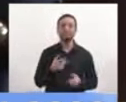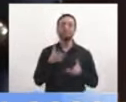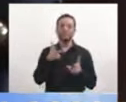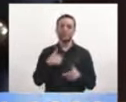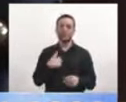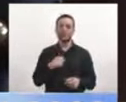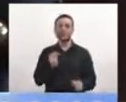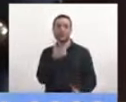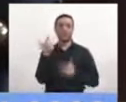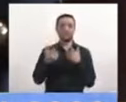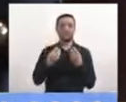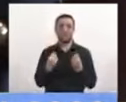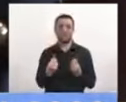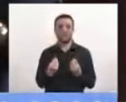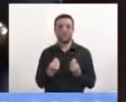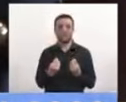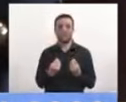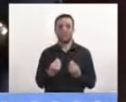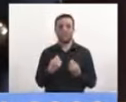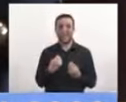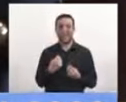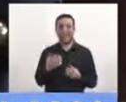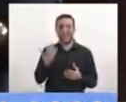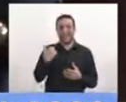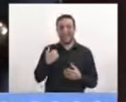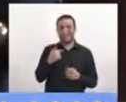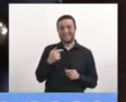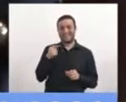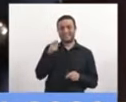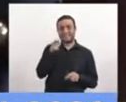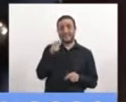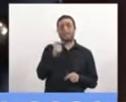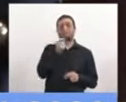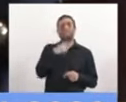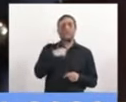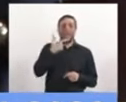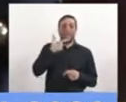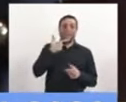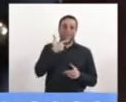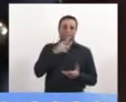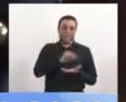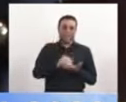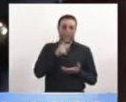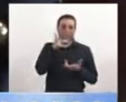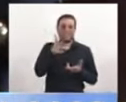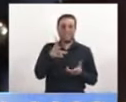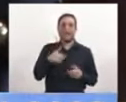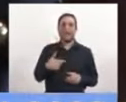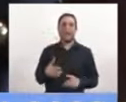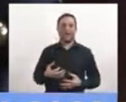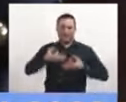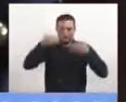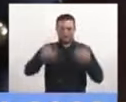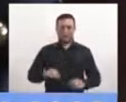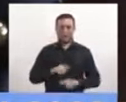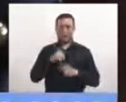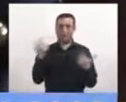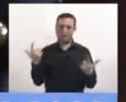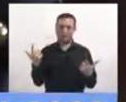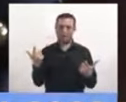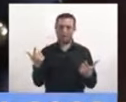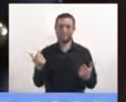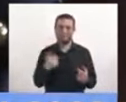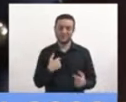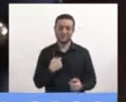de justificaciones, hablaba de bajeza de la oposición. Hay algo que explicar, hay algo por lo cual es pedir disculpas y se habla de bajeza. No insulten nuestra